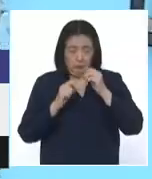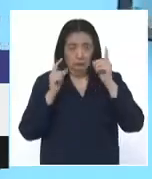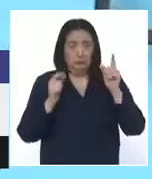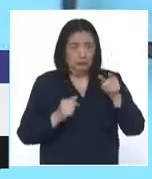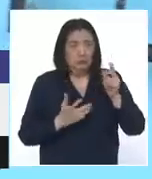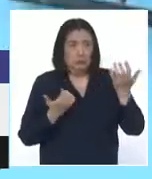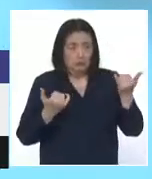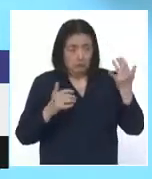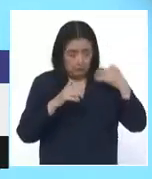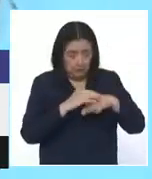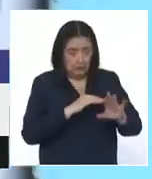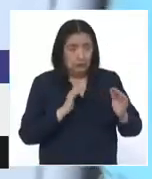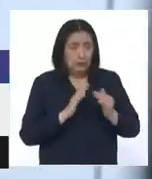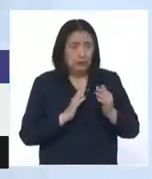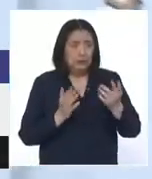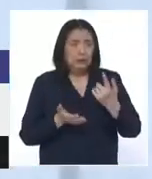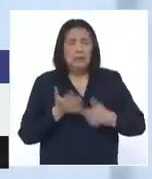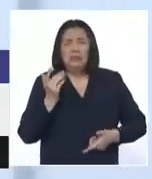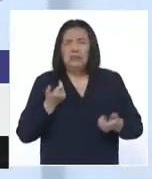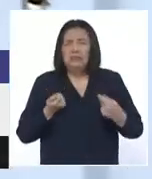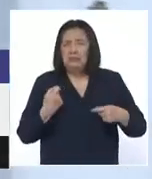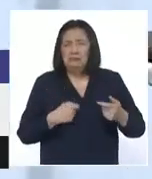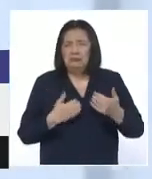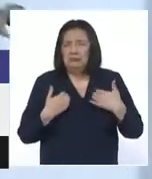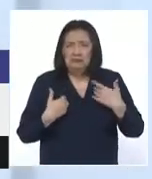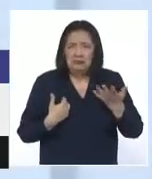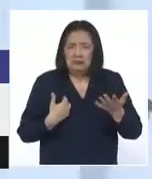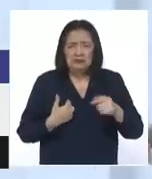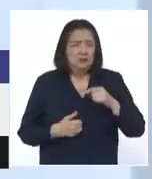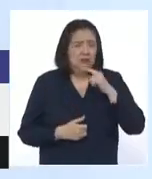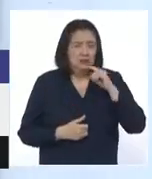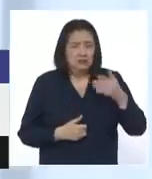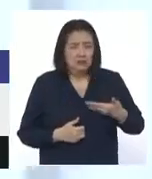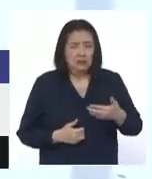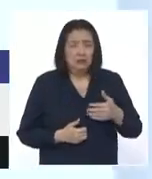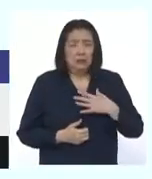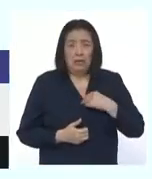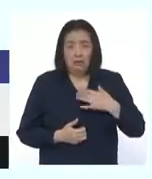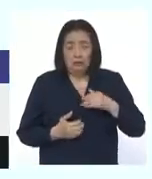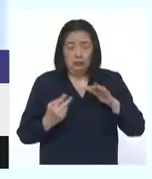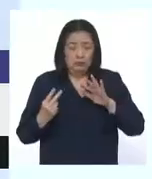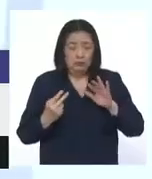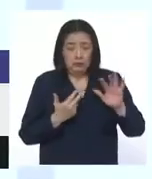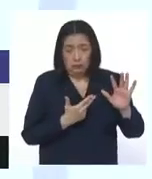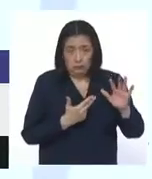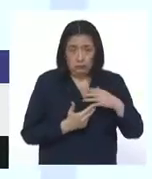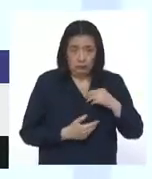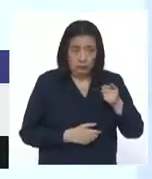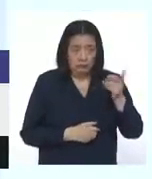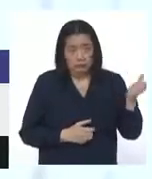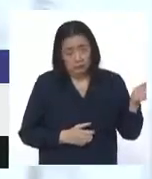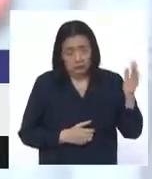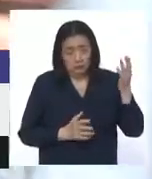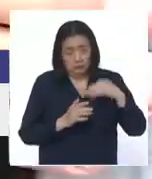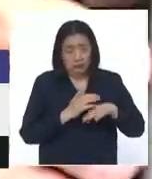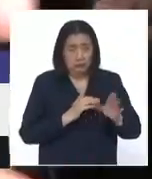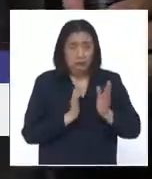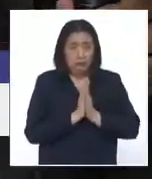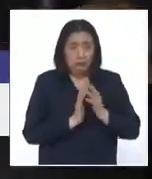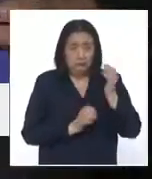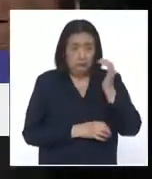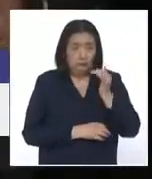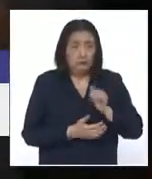a la vivienda, ¿cuál es el negocio de esta señora de 78 años? 78 años. Ingresa, por favor,